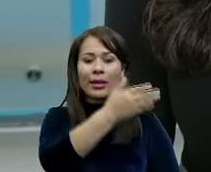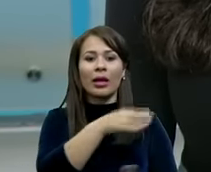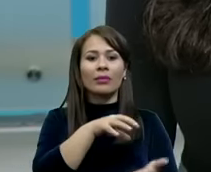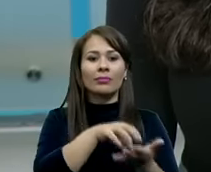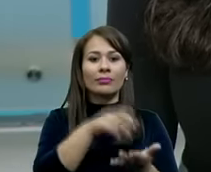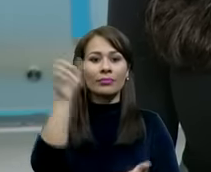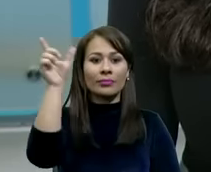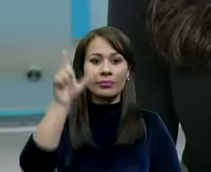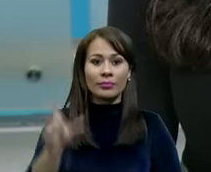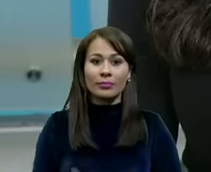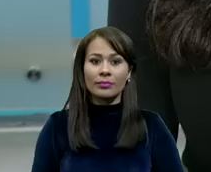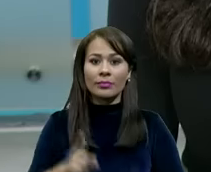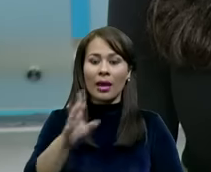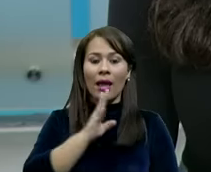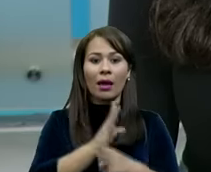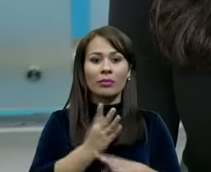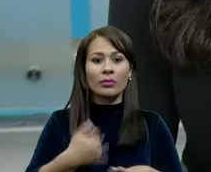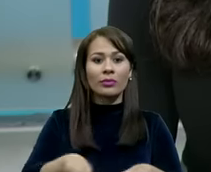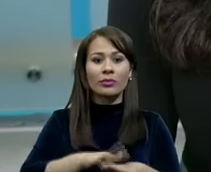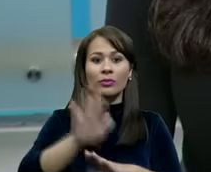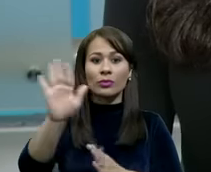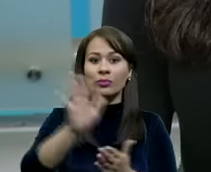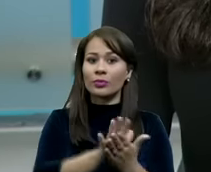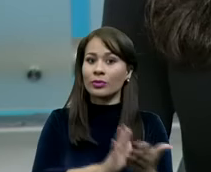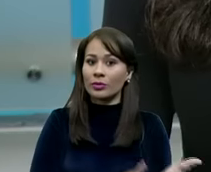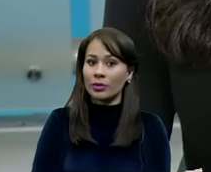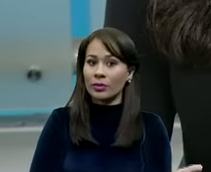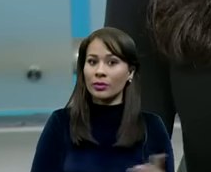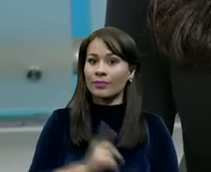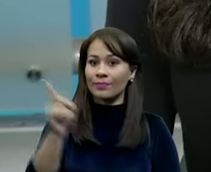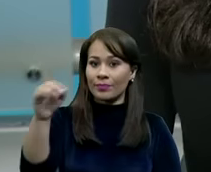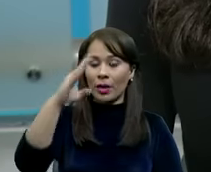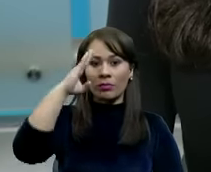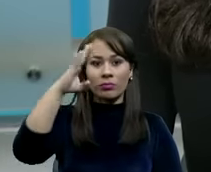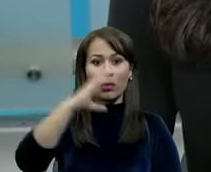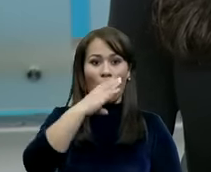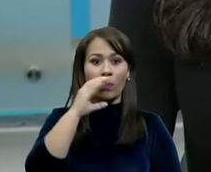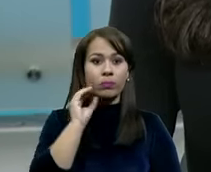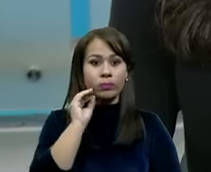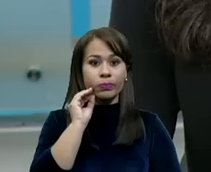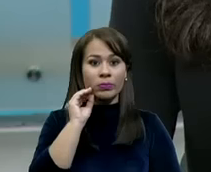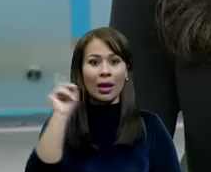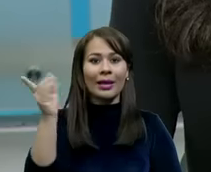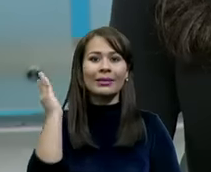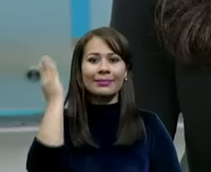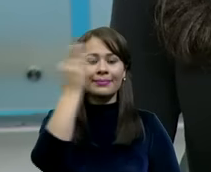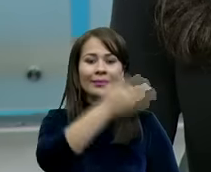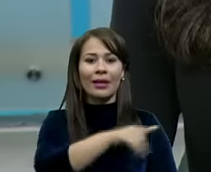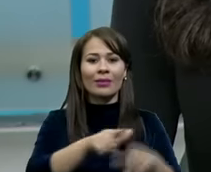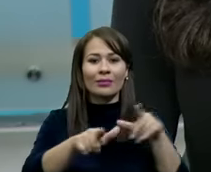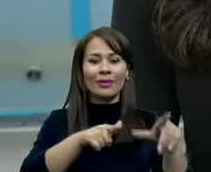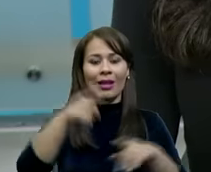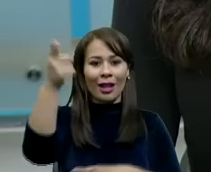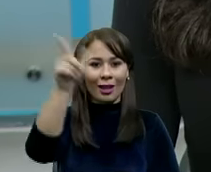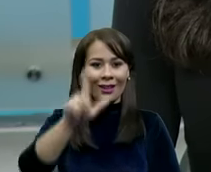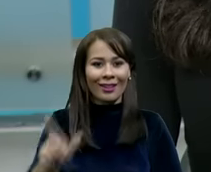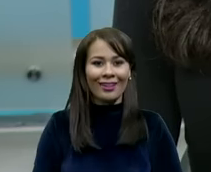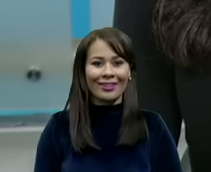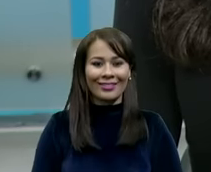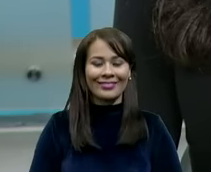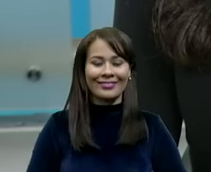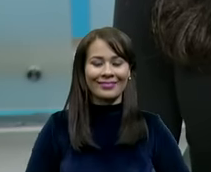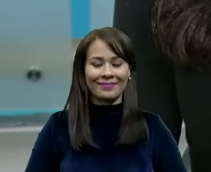de Loja para dar a conocer sus propuestas de campaña. Moncayo se reunió con sus simpatizantes en el cantón Saraguro y en la capital